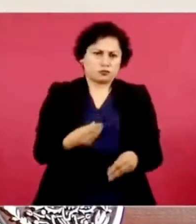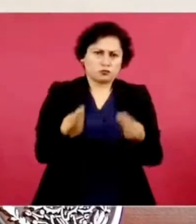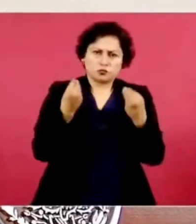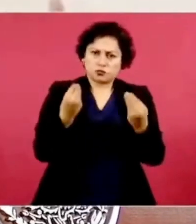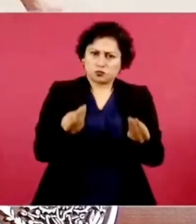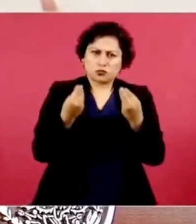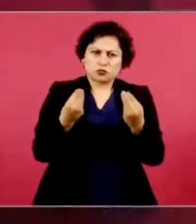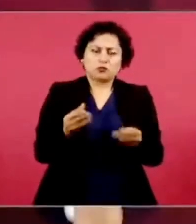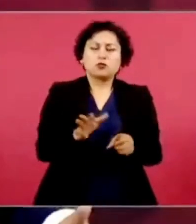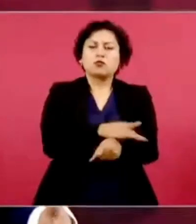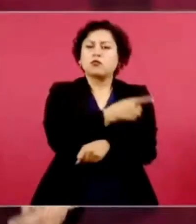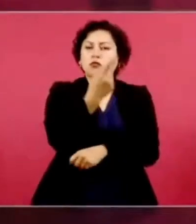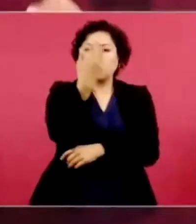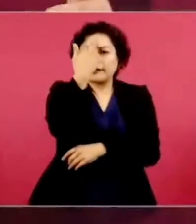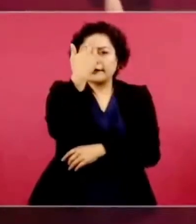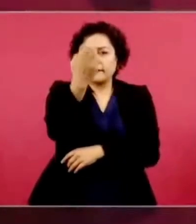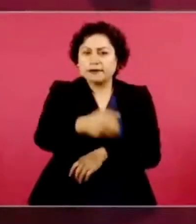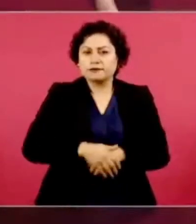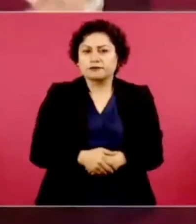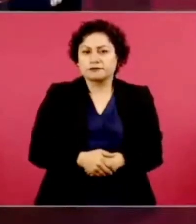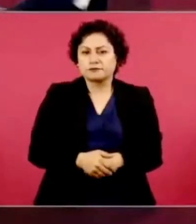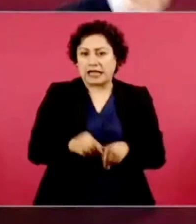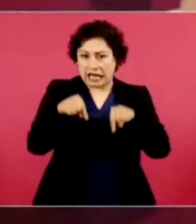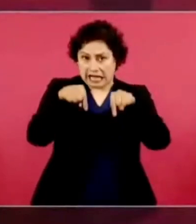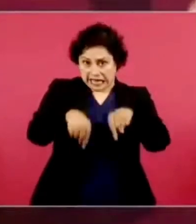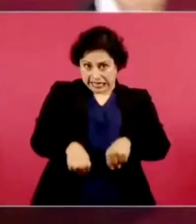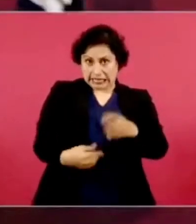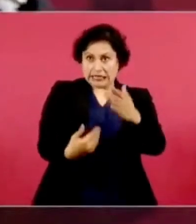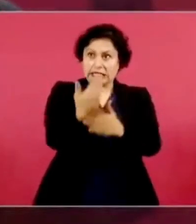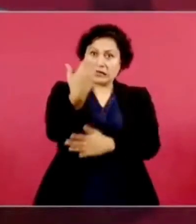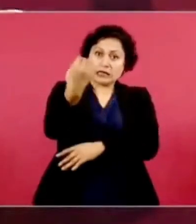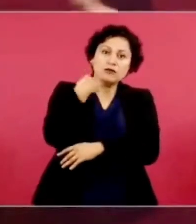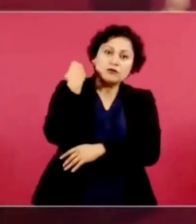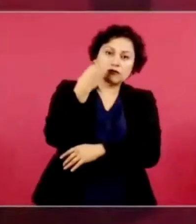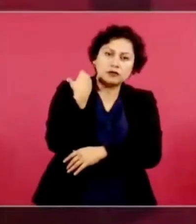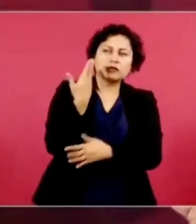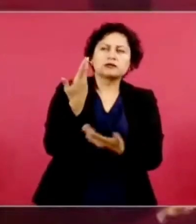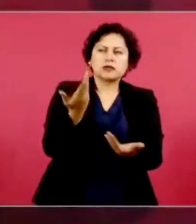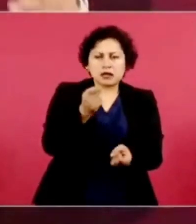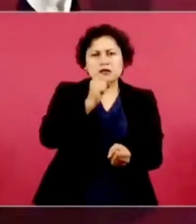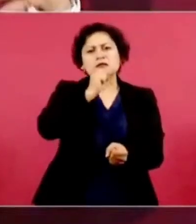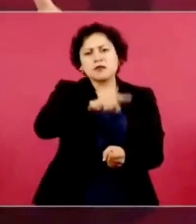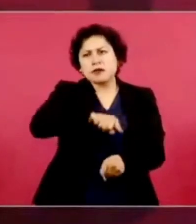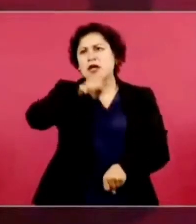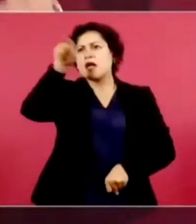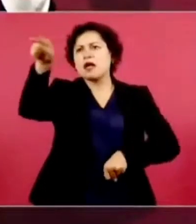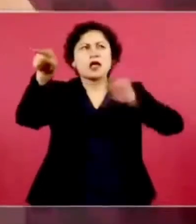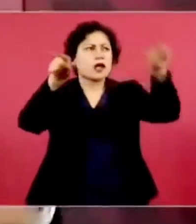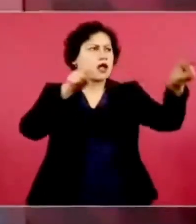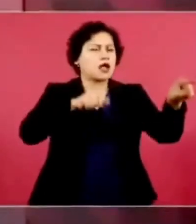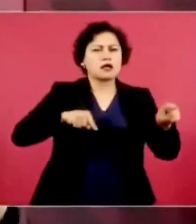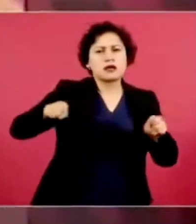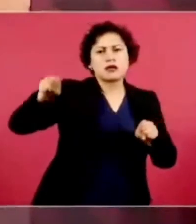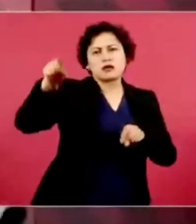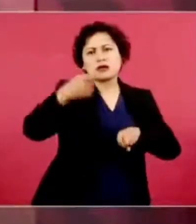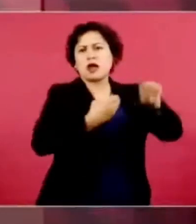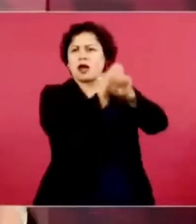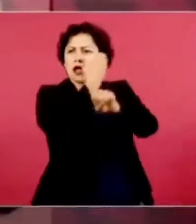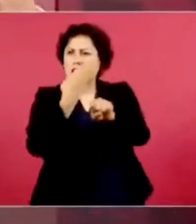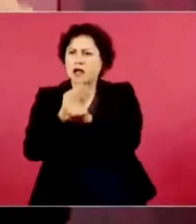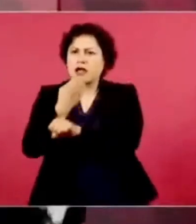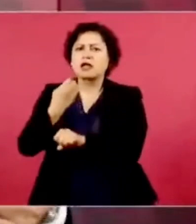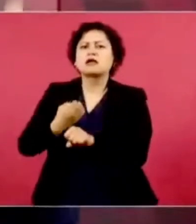aquí, no solo en las mañaneras, sino en todas las plazas públicas, se aplica lo que llamamos